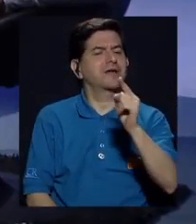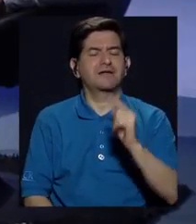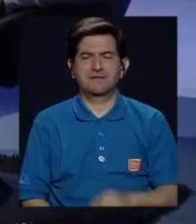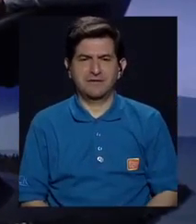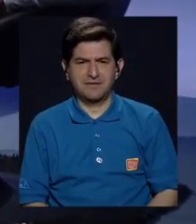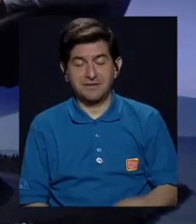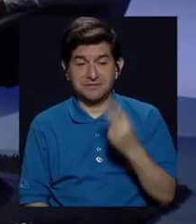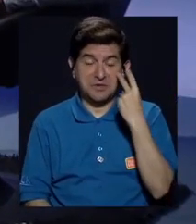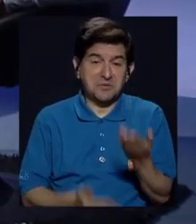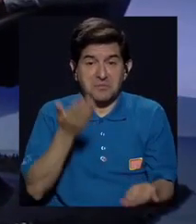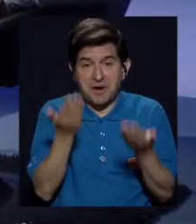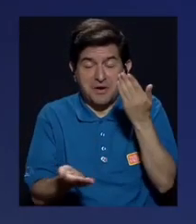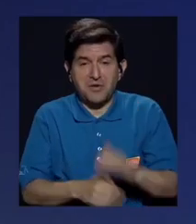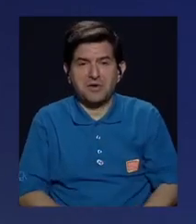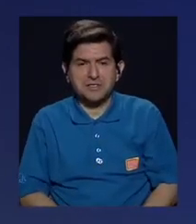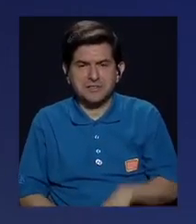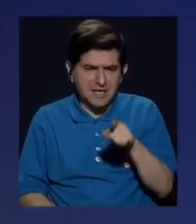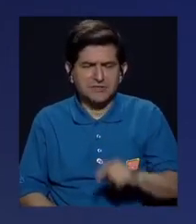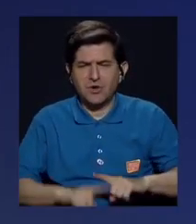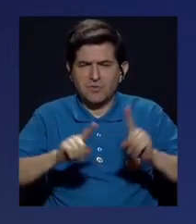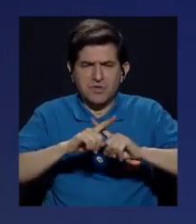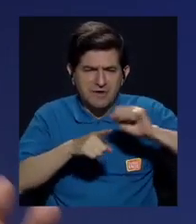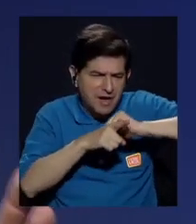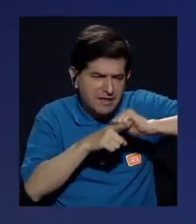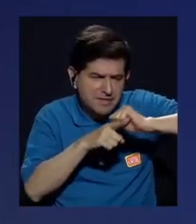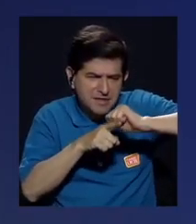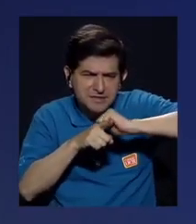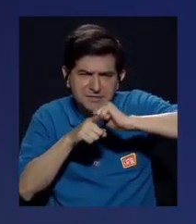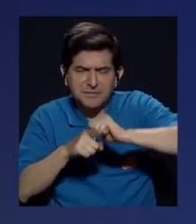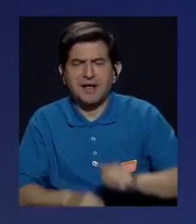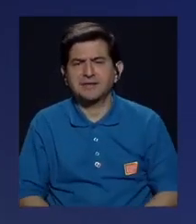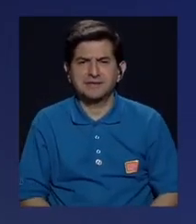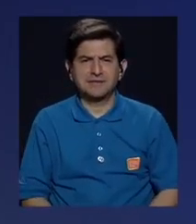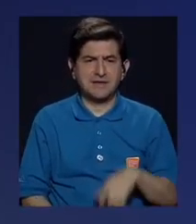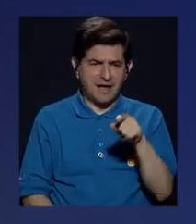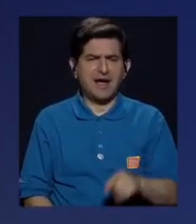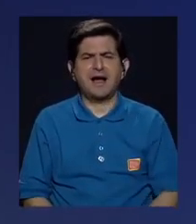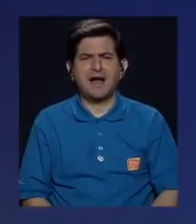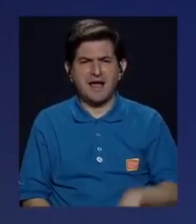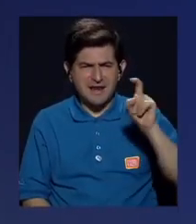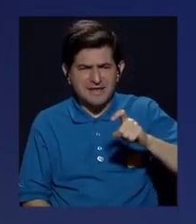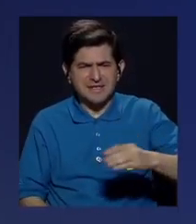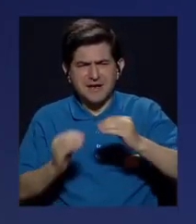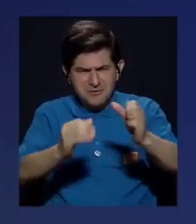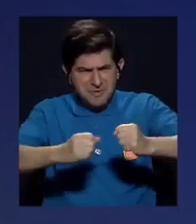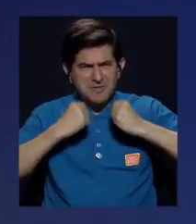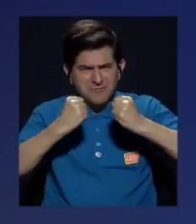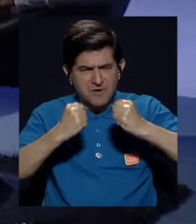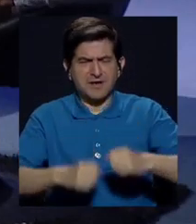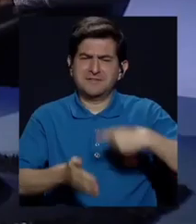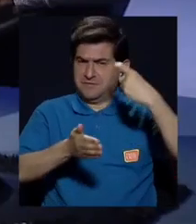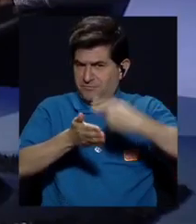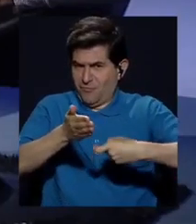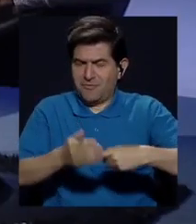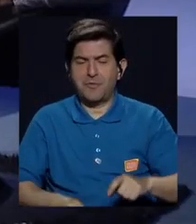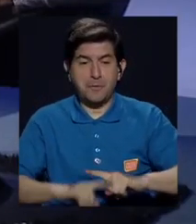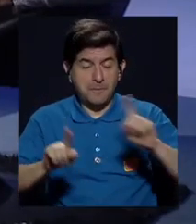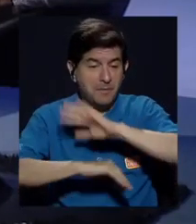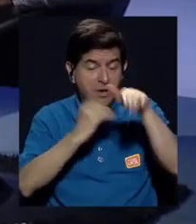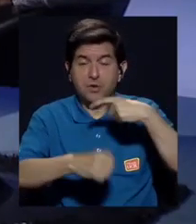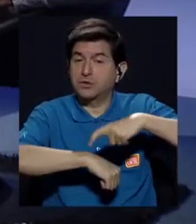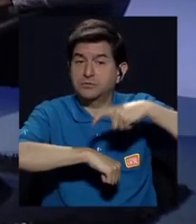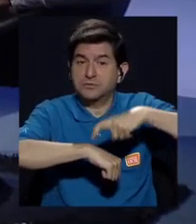lo veríamos en términos de ejercicios, ¿verdad? Y una persona está haciendo ahí sus lagartijas, es, póngale, hágalo fuerte, duro, ¿no? Así que durante todo